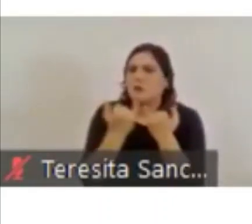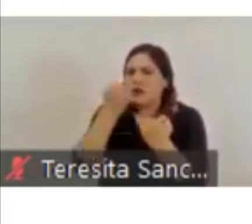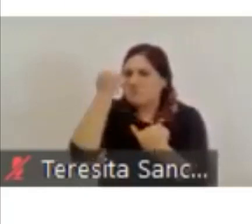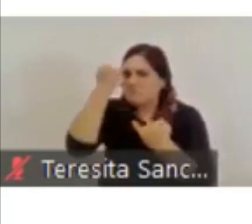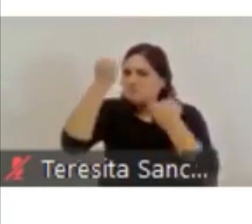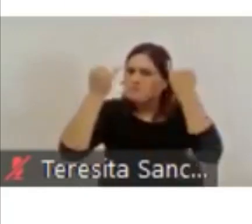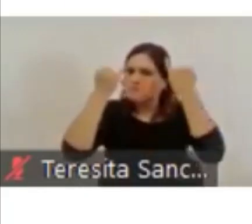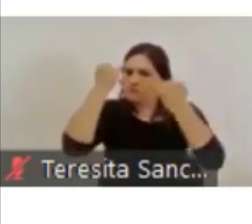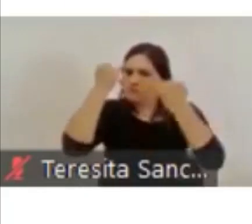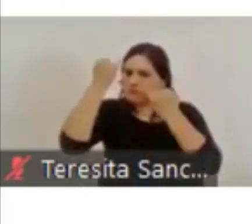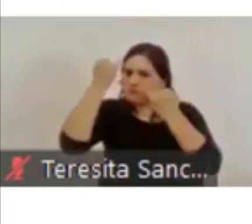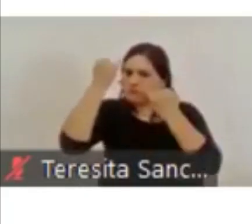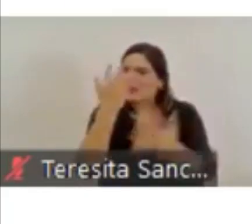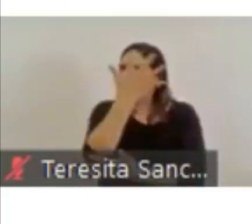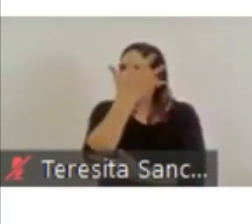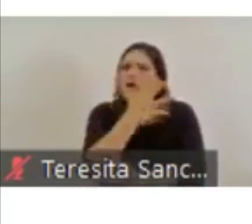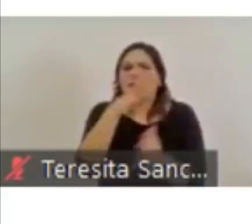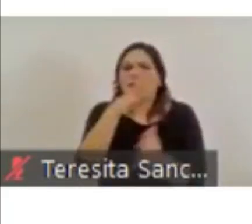Potosí.